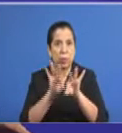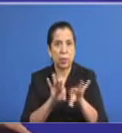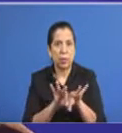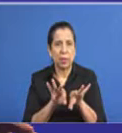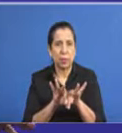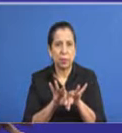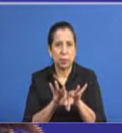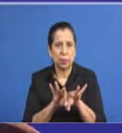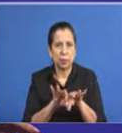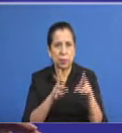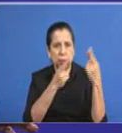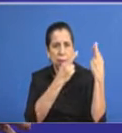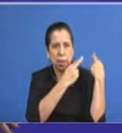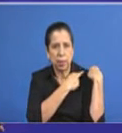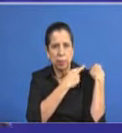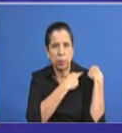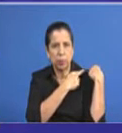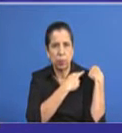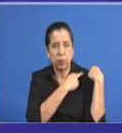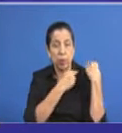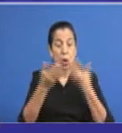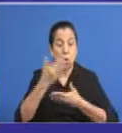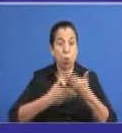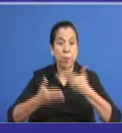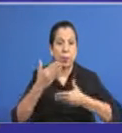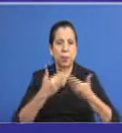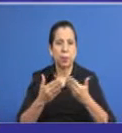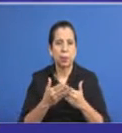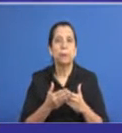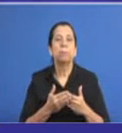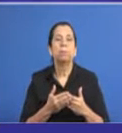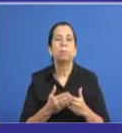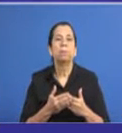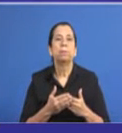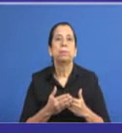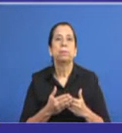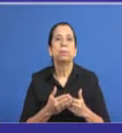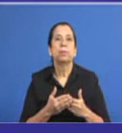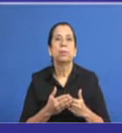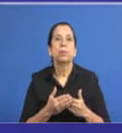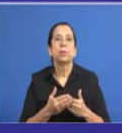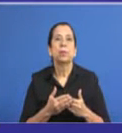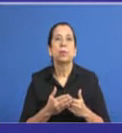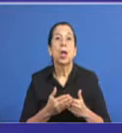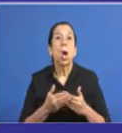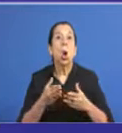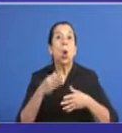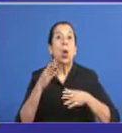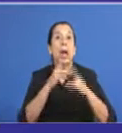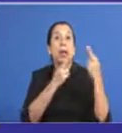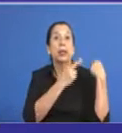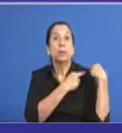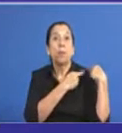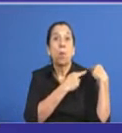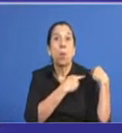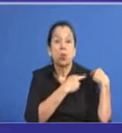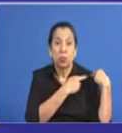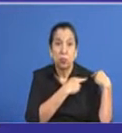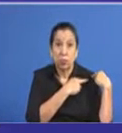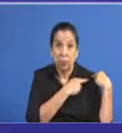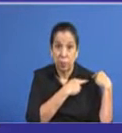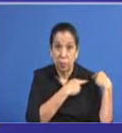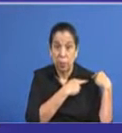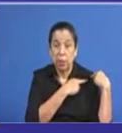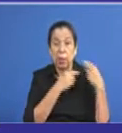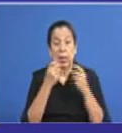las responsabilidades compartidas. Digamos, la ciudadanía tiene parte de la responsabilidad, usar las mascarillas, usar el gel